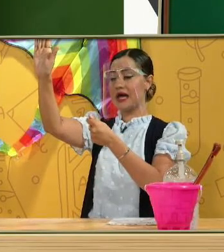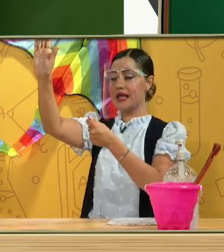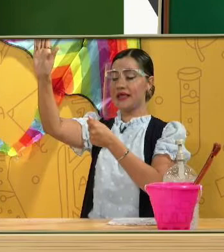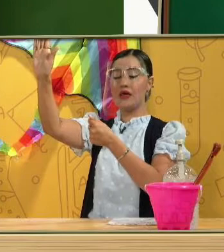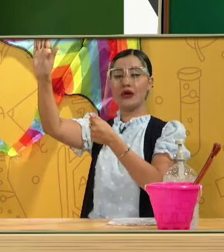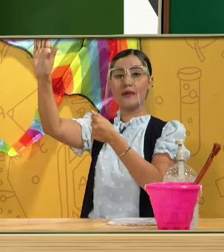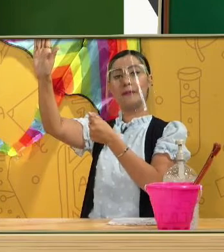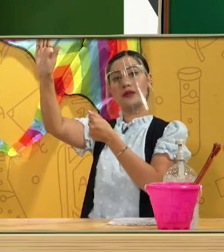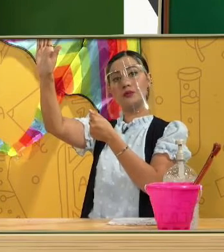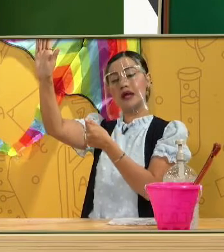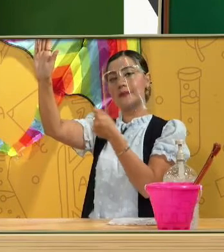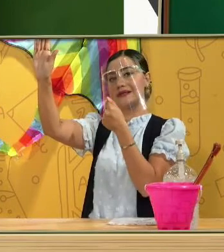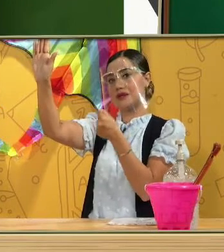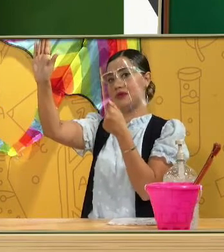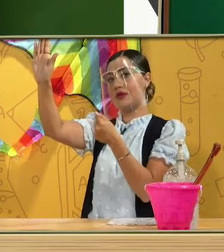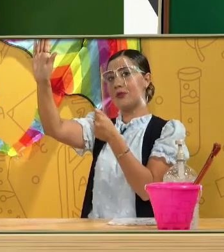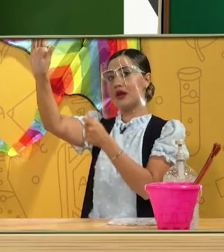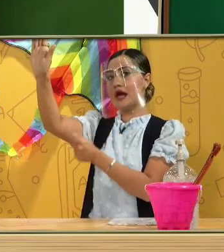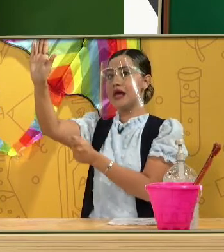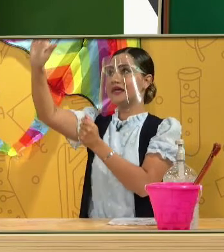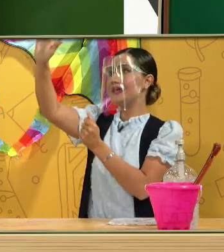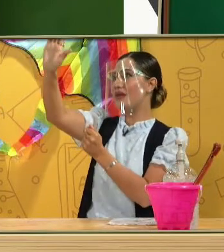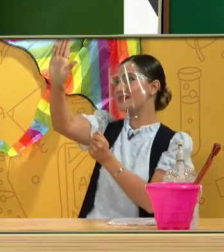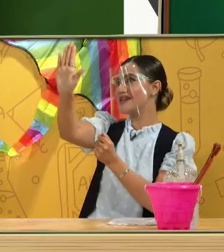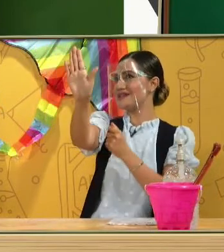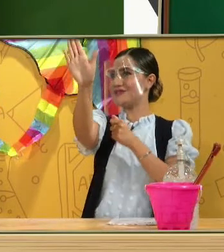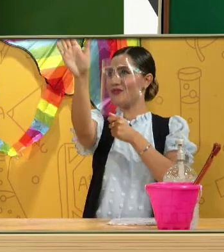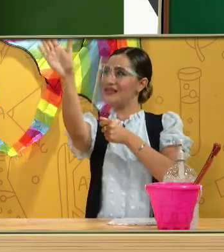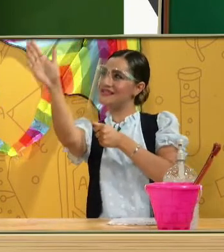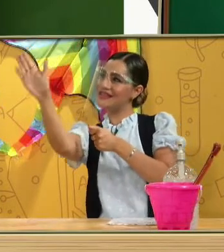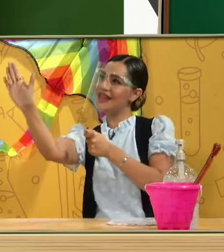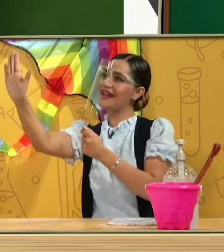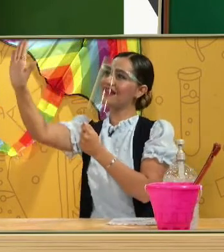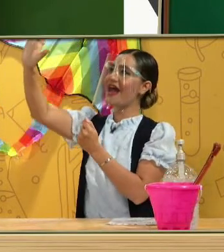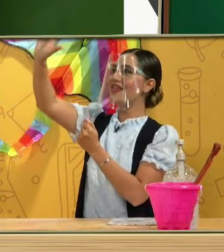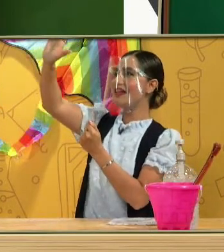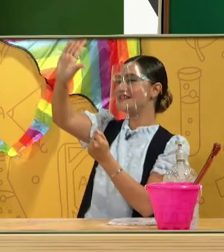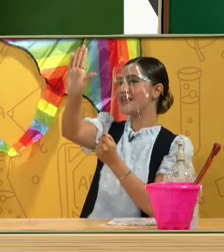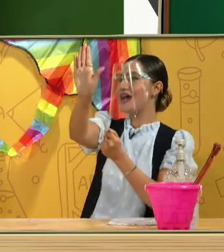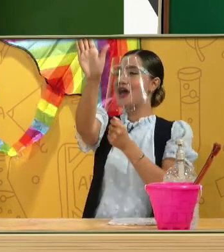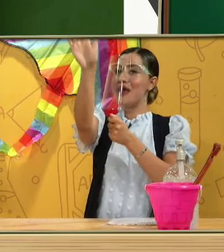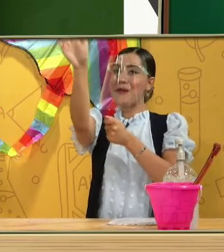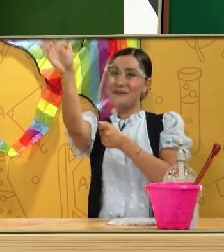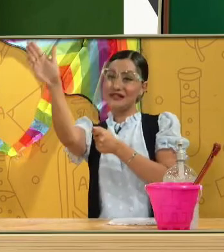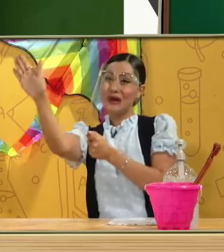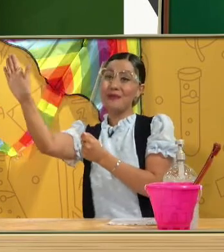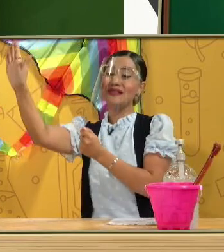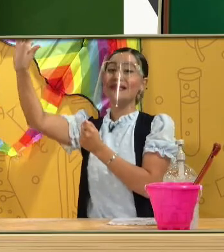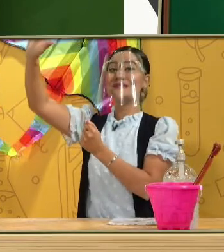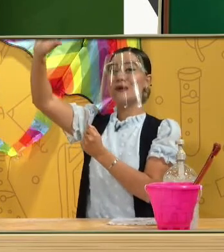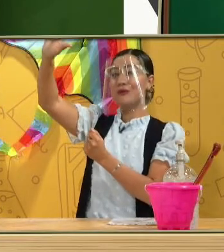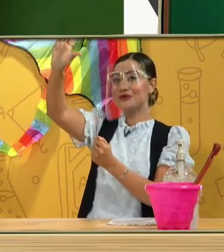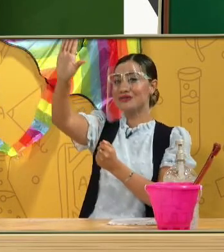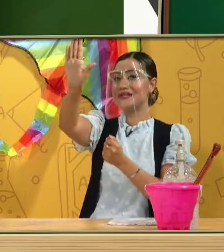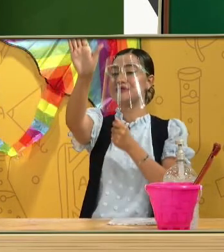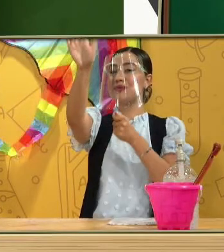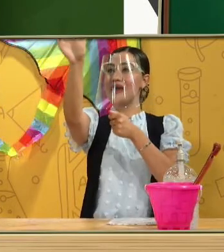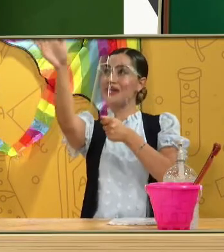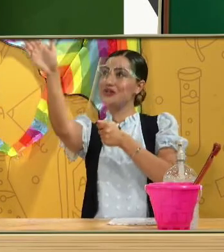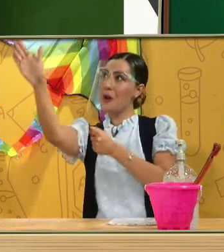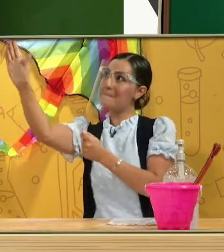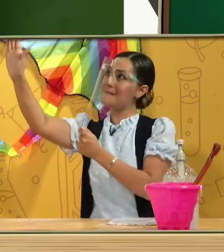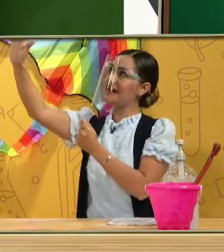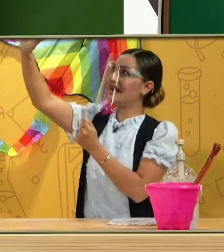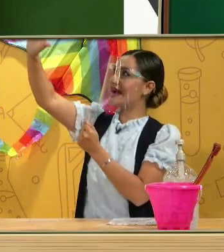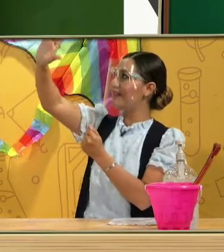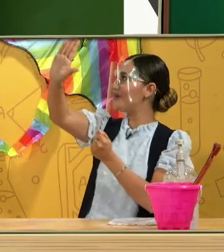forma. El dedo que va a predominar va a ser mi dedo pulgar. Y voy a hacer esto, de izquierda a derecha. Visualmente es como si estuviera